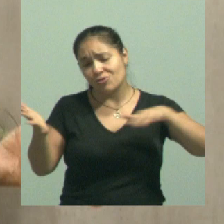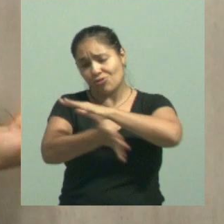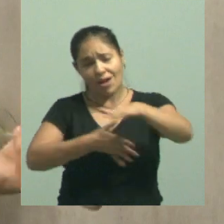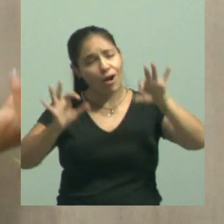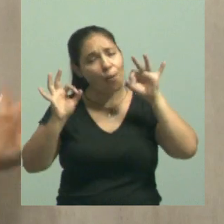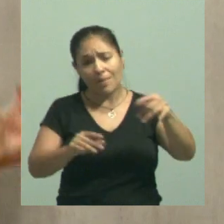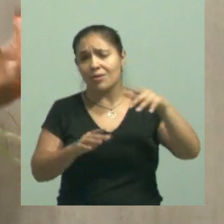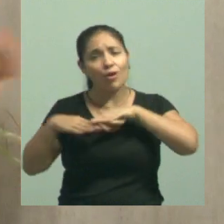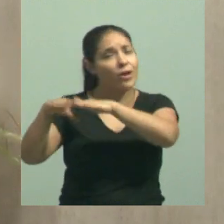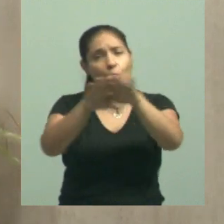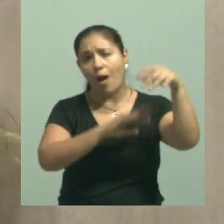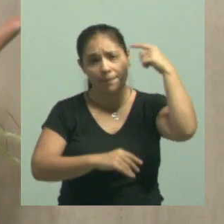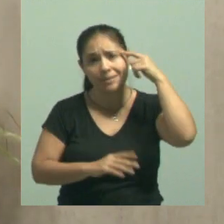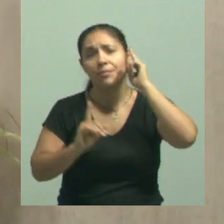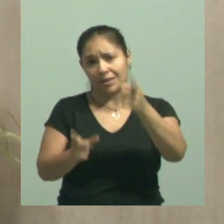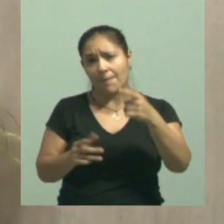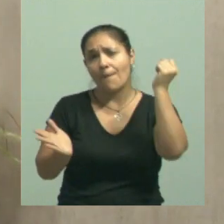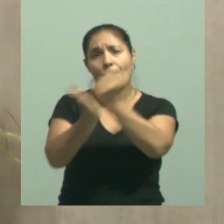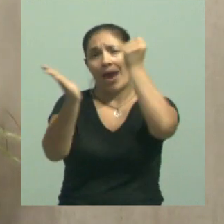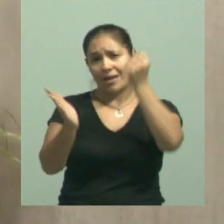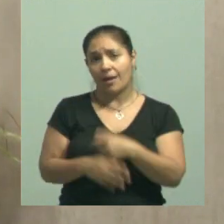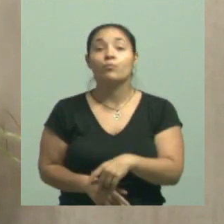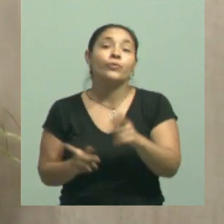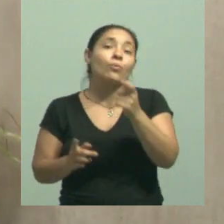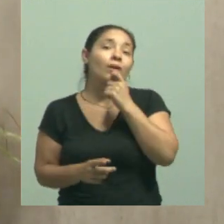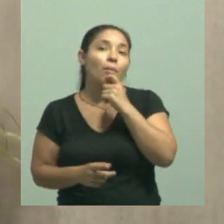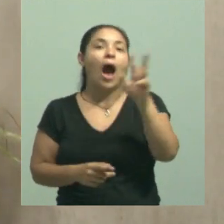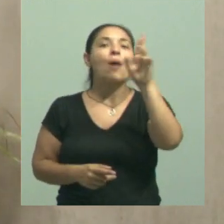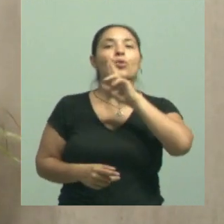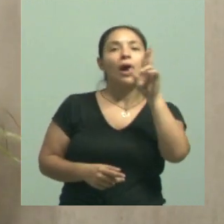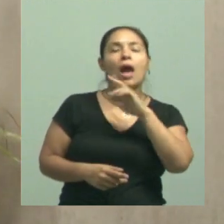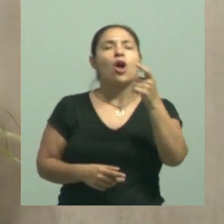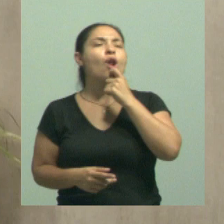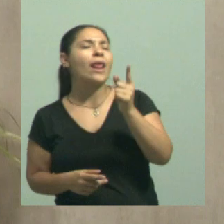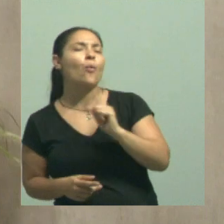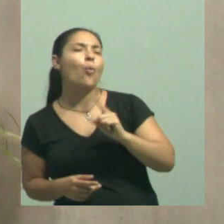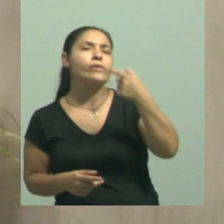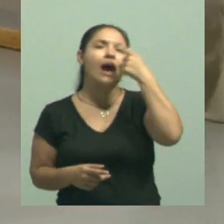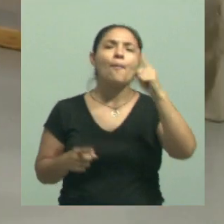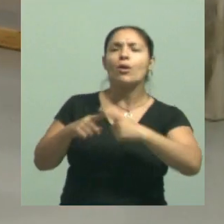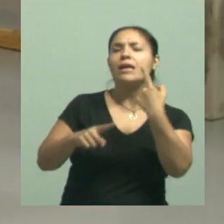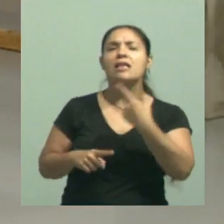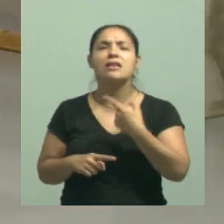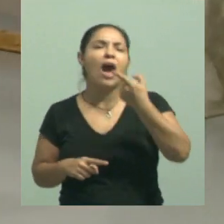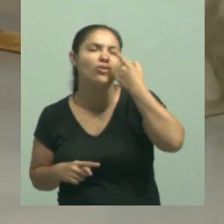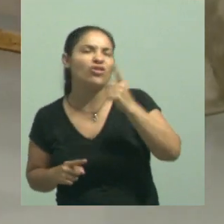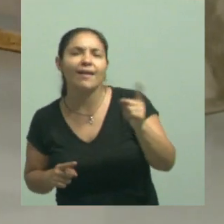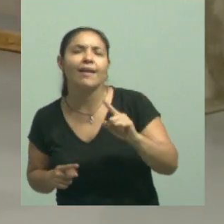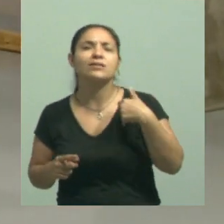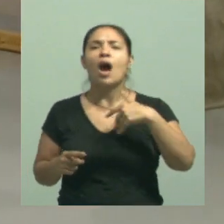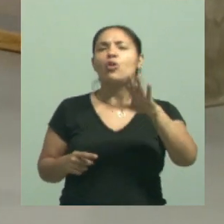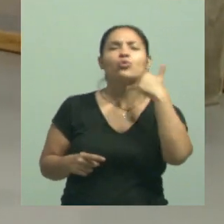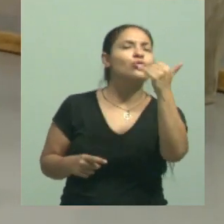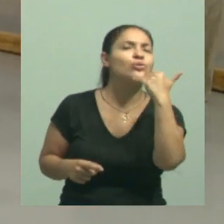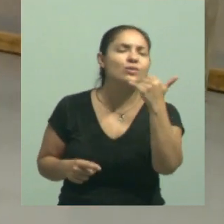patrón discriminatorio, que es que quizás las mujeres o no nos gusta la política, o no tenemos interés por la política, o no sabemos tanto de política. O hasta las